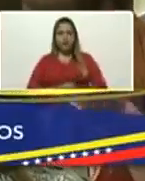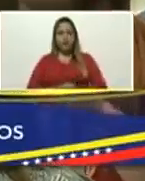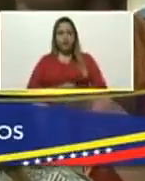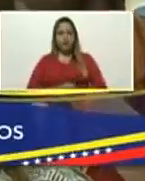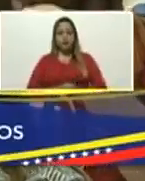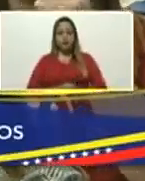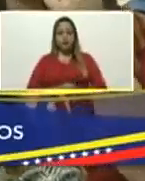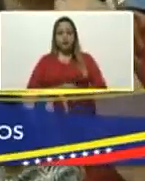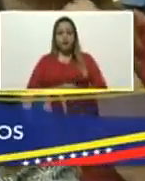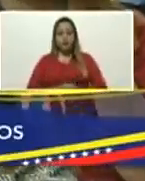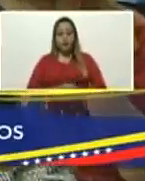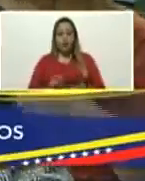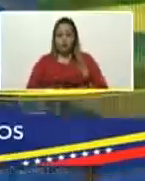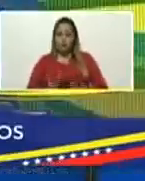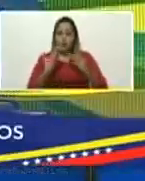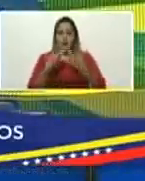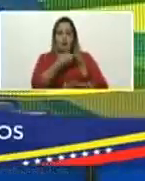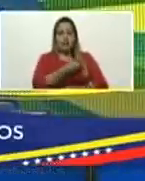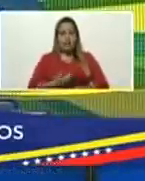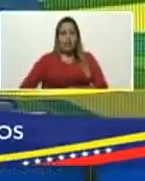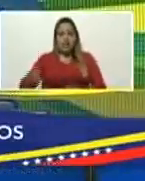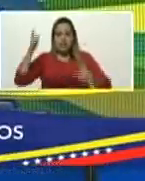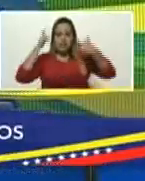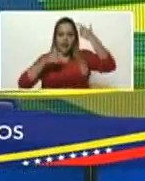El surgimiento del comandante Hugo Chávez,